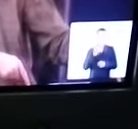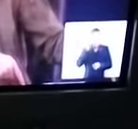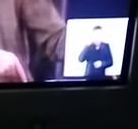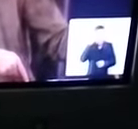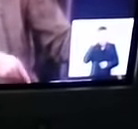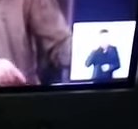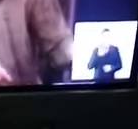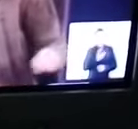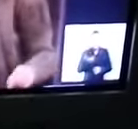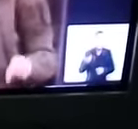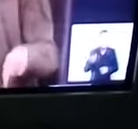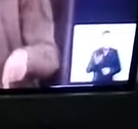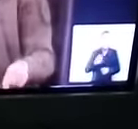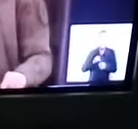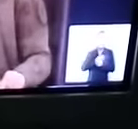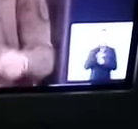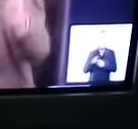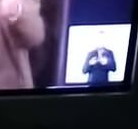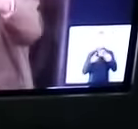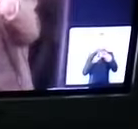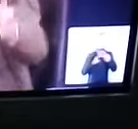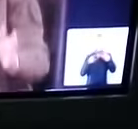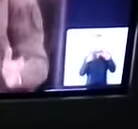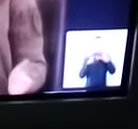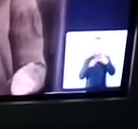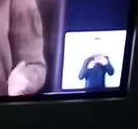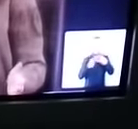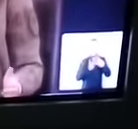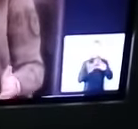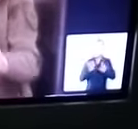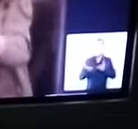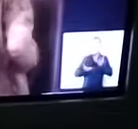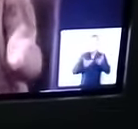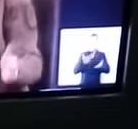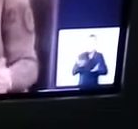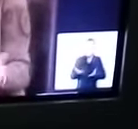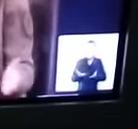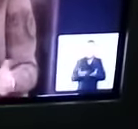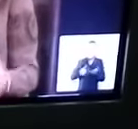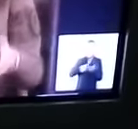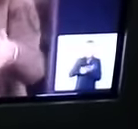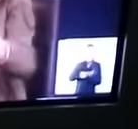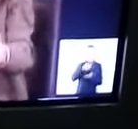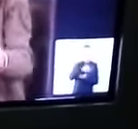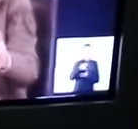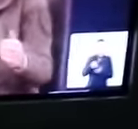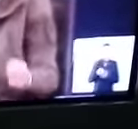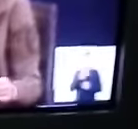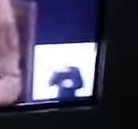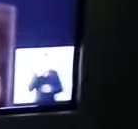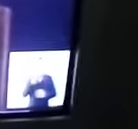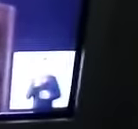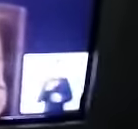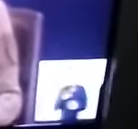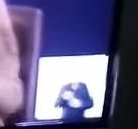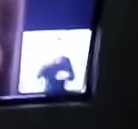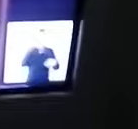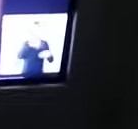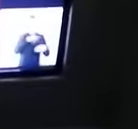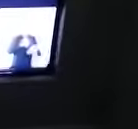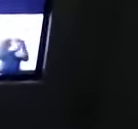pandemia encima. Y tercero, en las obras y servicios municipales. La basura, por ejemplo, tienen que recogerla para que no se tapen los tragantes,